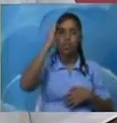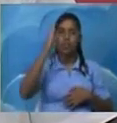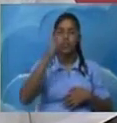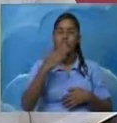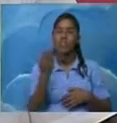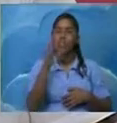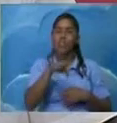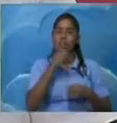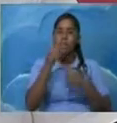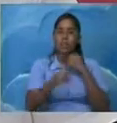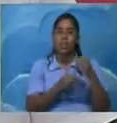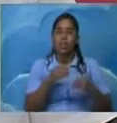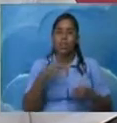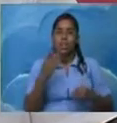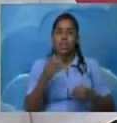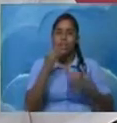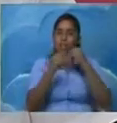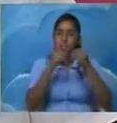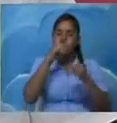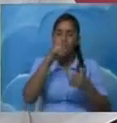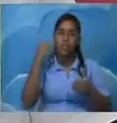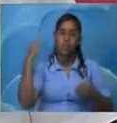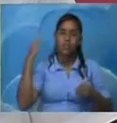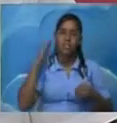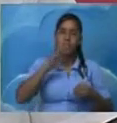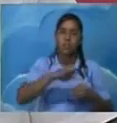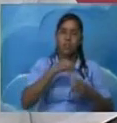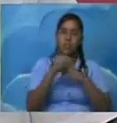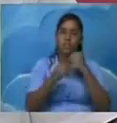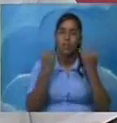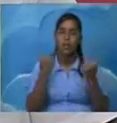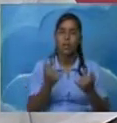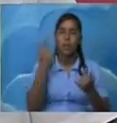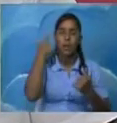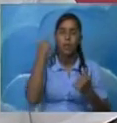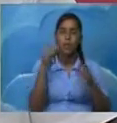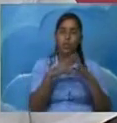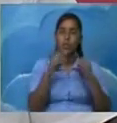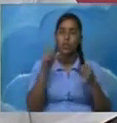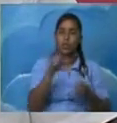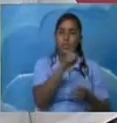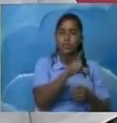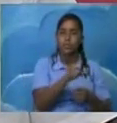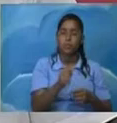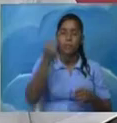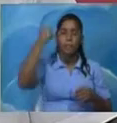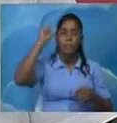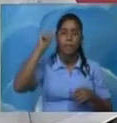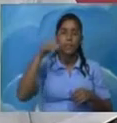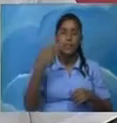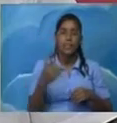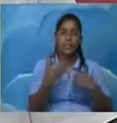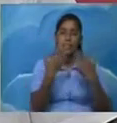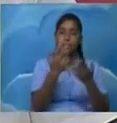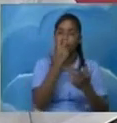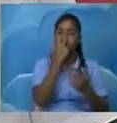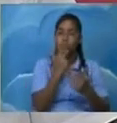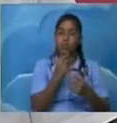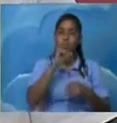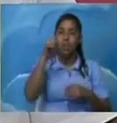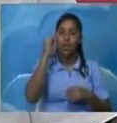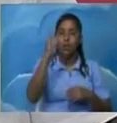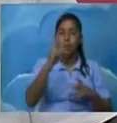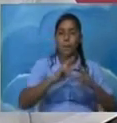haciendo? ¿Qué hicimos el año pasado? ¿Qué estamos haciendo ahora por los necesitados? Recuerda que el que da al pobre a Jehová